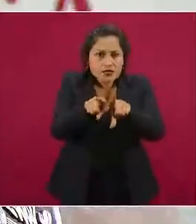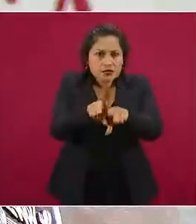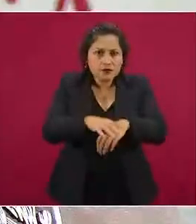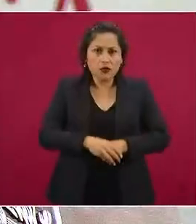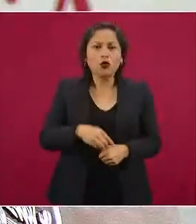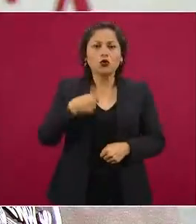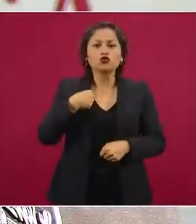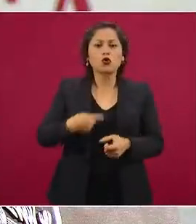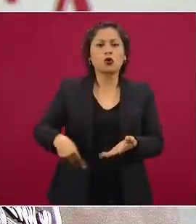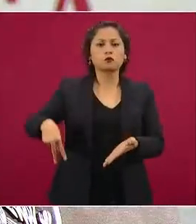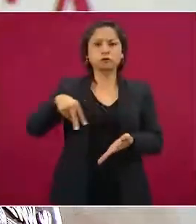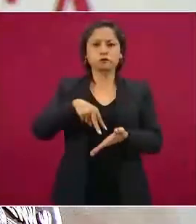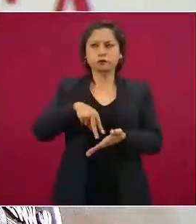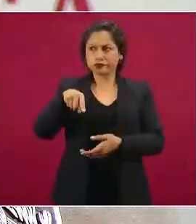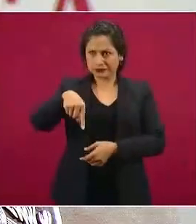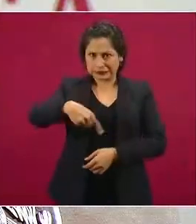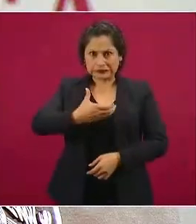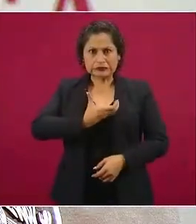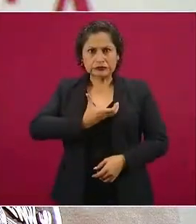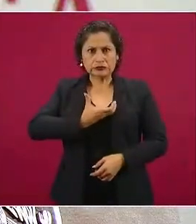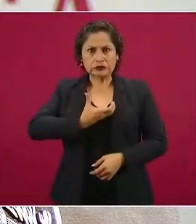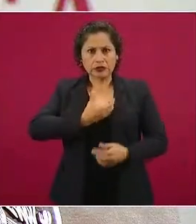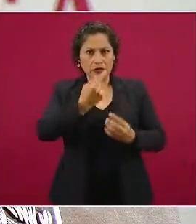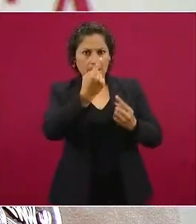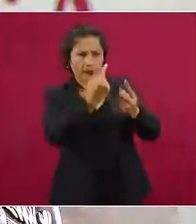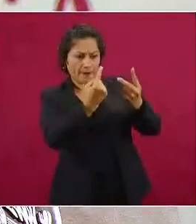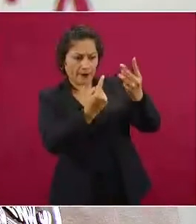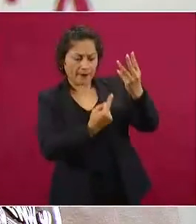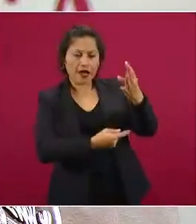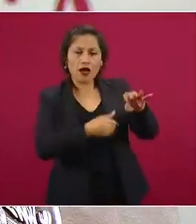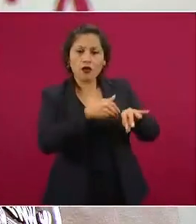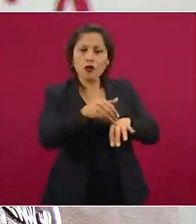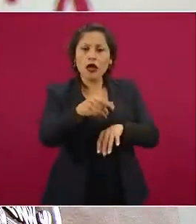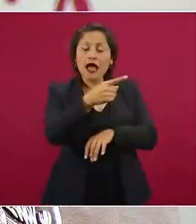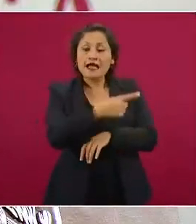que es uno de los 100 compromisos que hice,